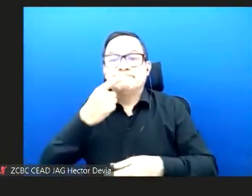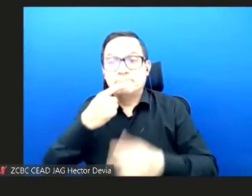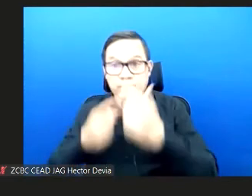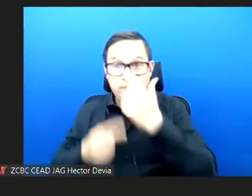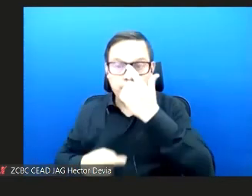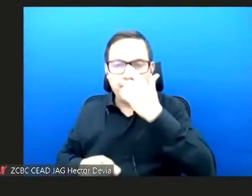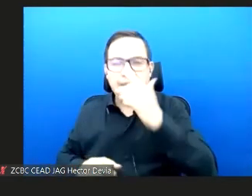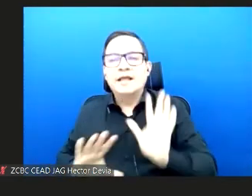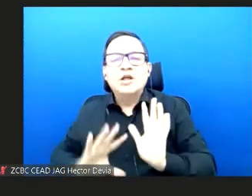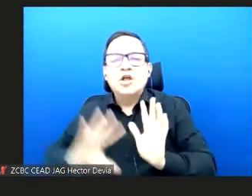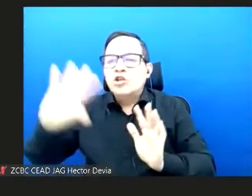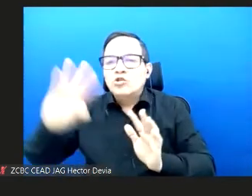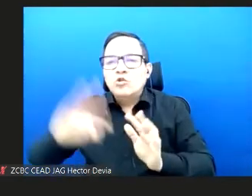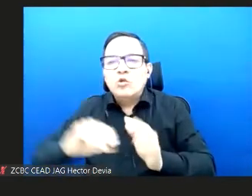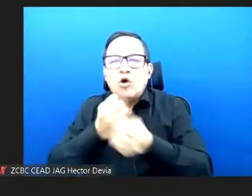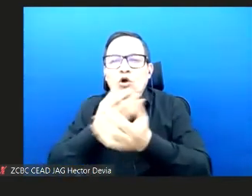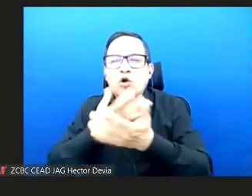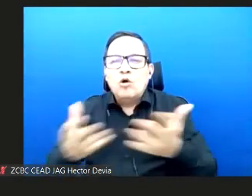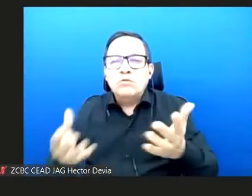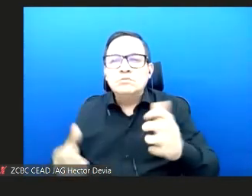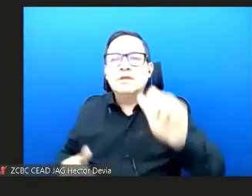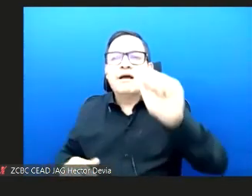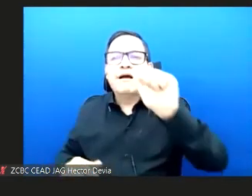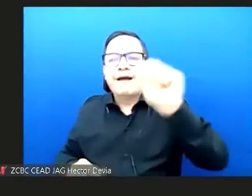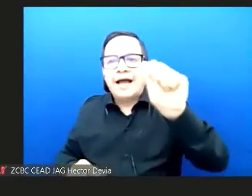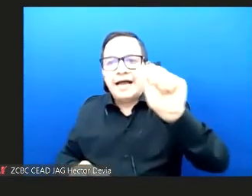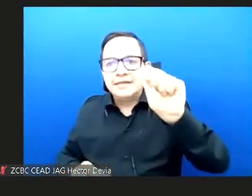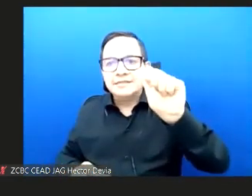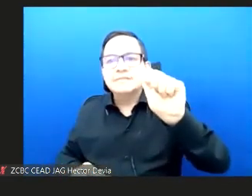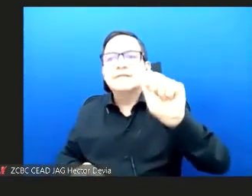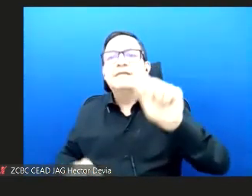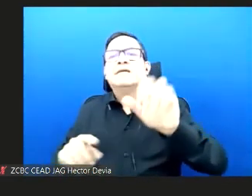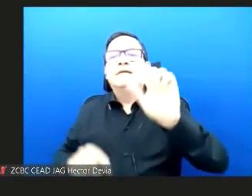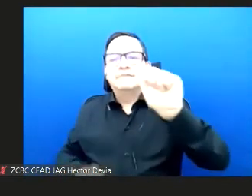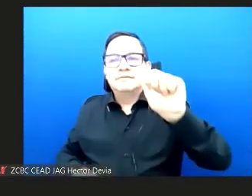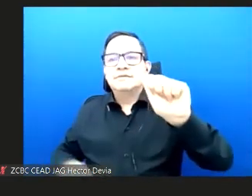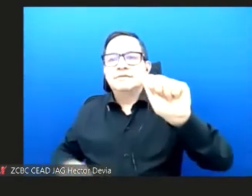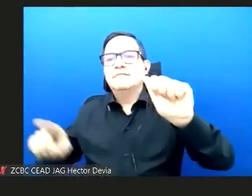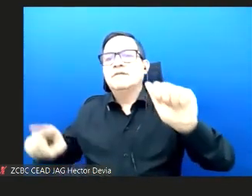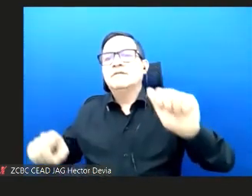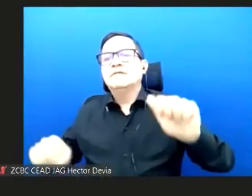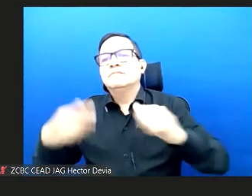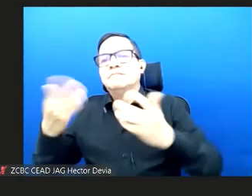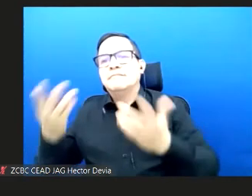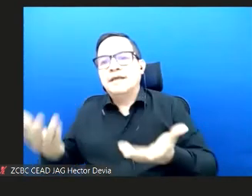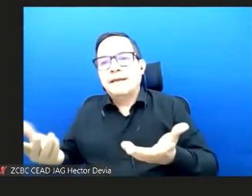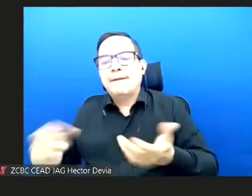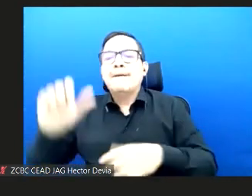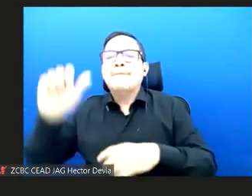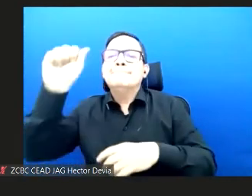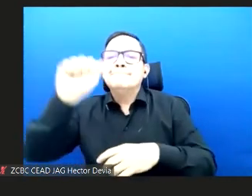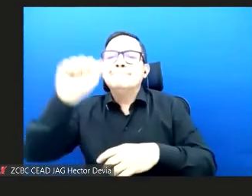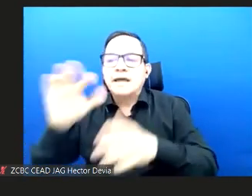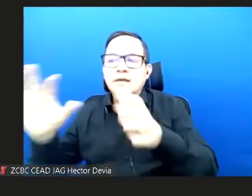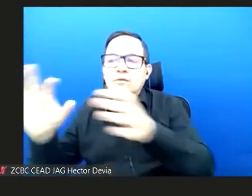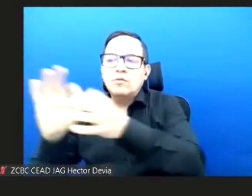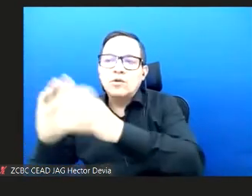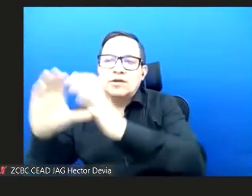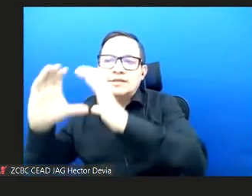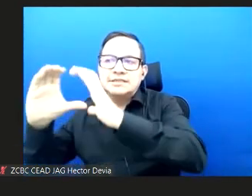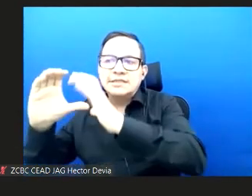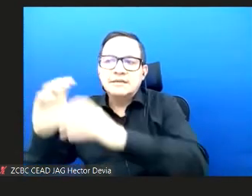que son los elementos de A, que es esta primera parte, y los elementos de B unión C, o